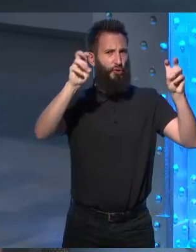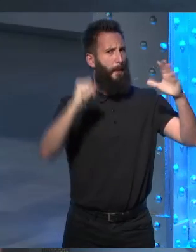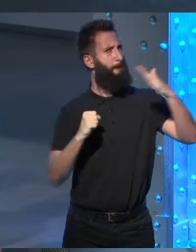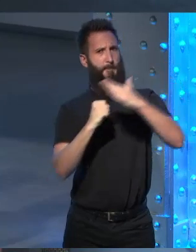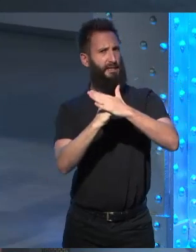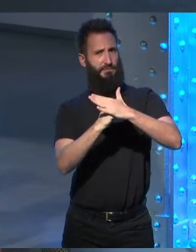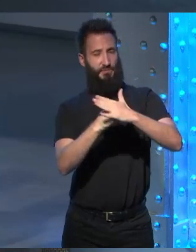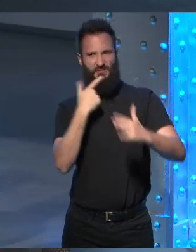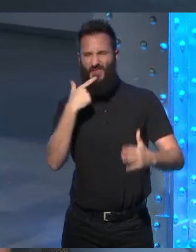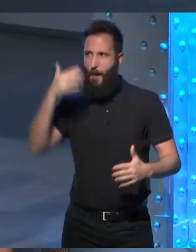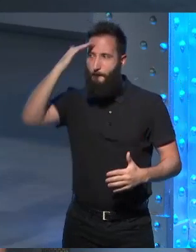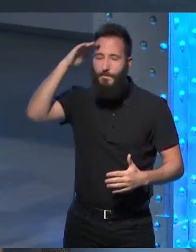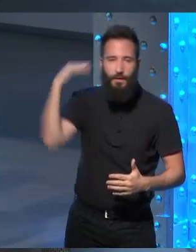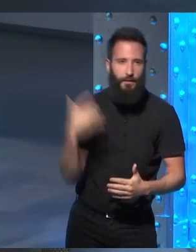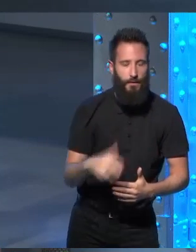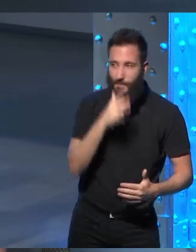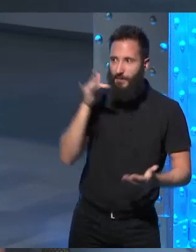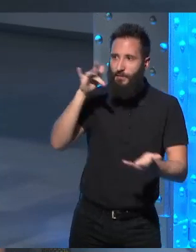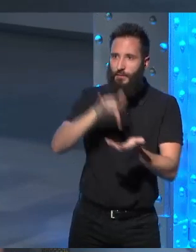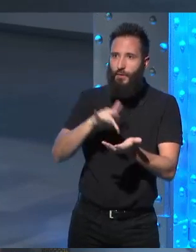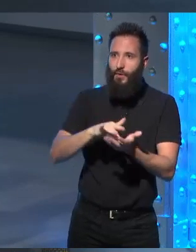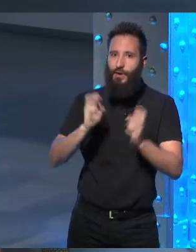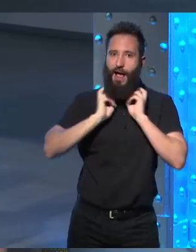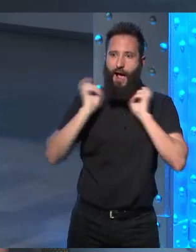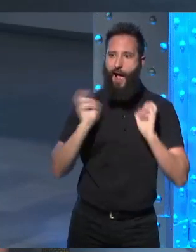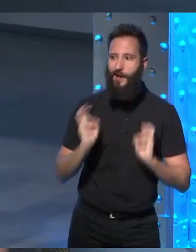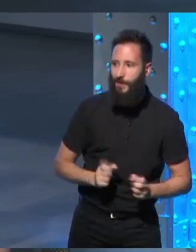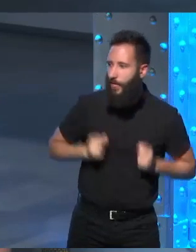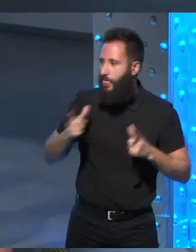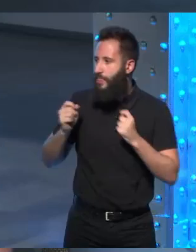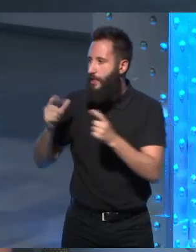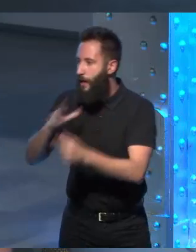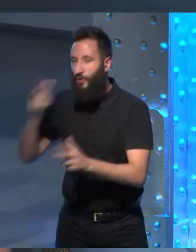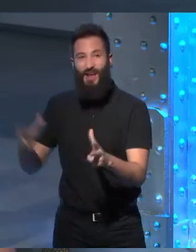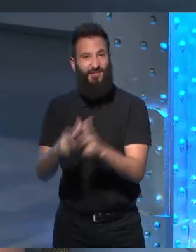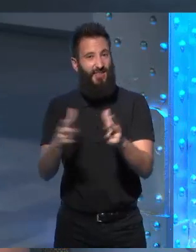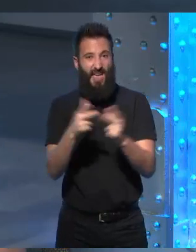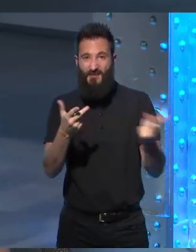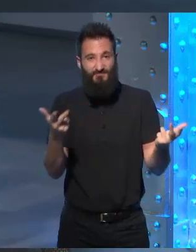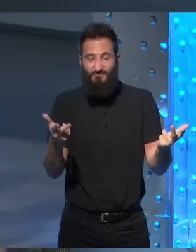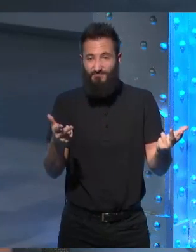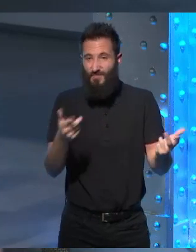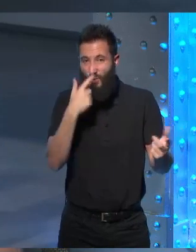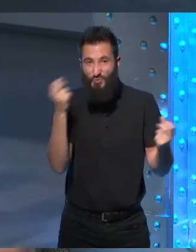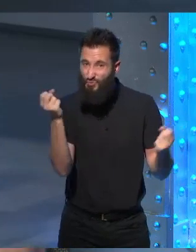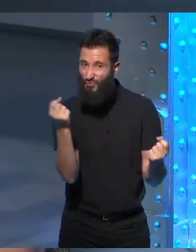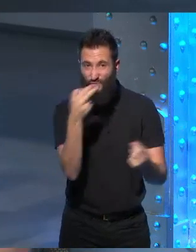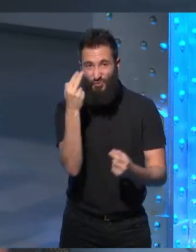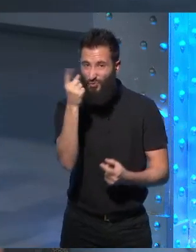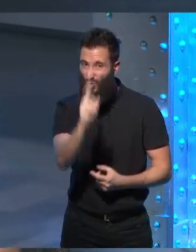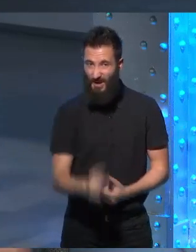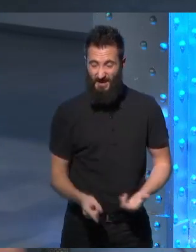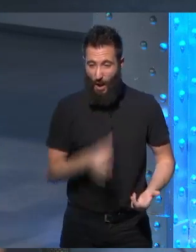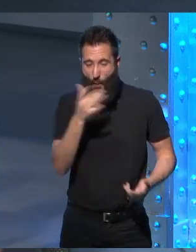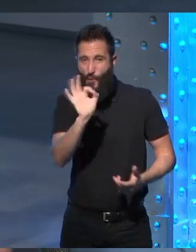madre mía, qué necesidad de estar trasladando este estrés absolutamente innecesario a una sociedad que por falta de información